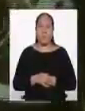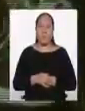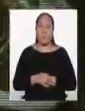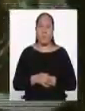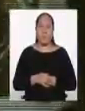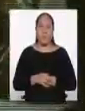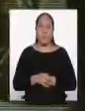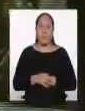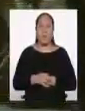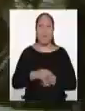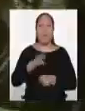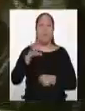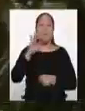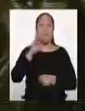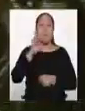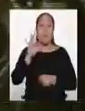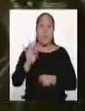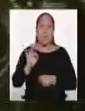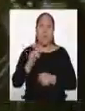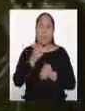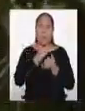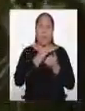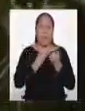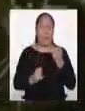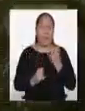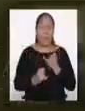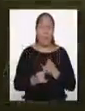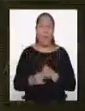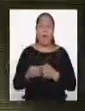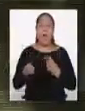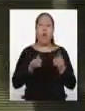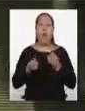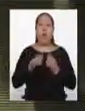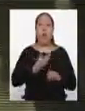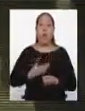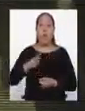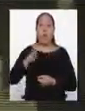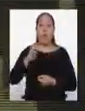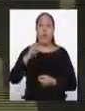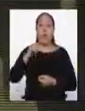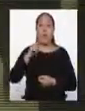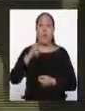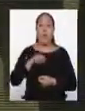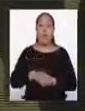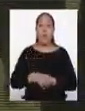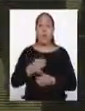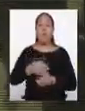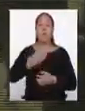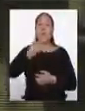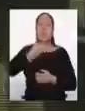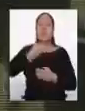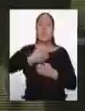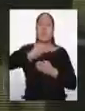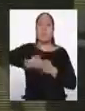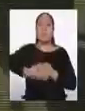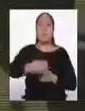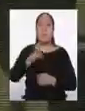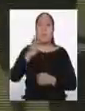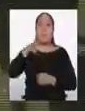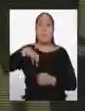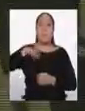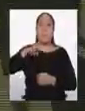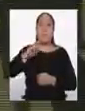El 39 finalmente acaba el gobierno de Benavides y el que toma la posta es el ingeniero Manuel Prado, ¿no? Que